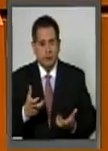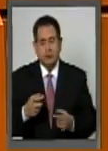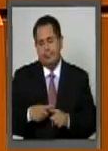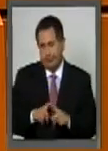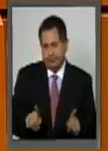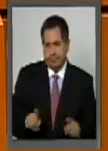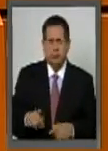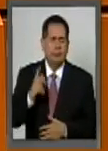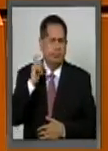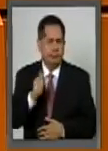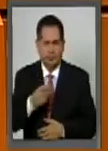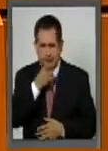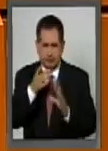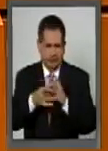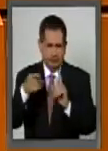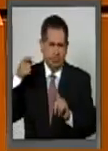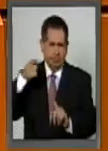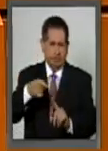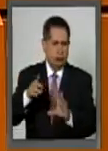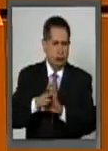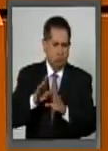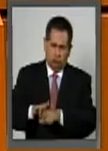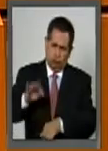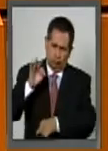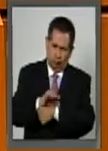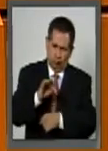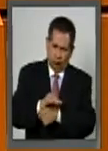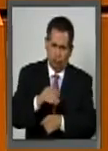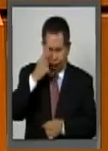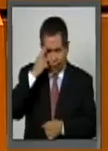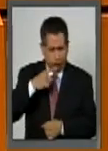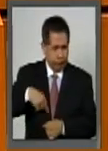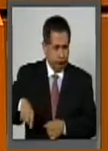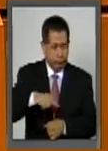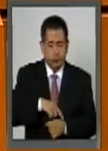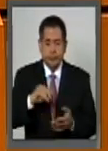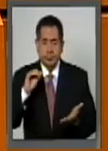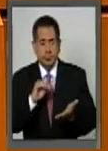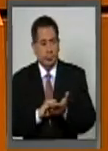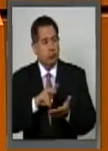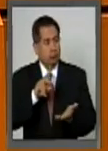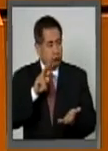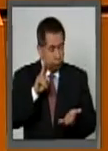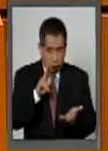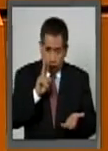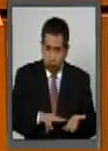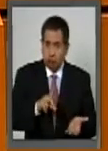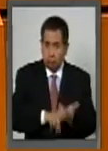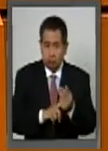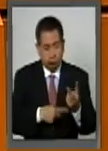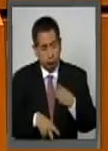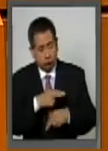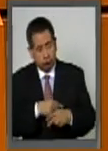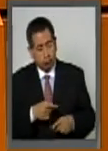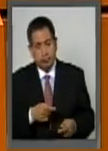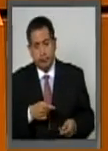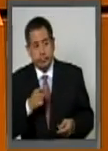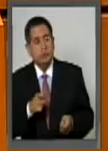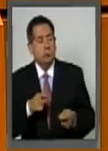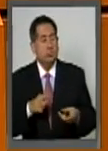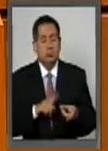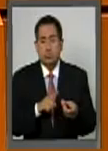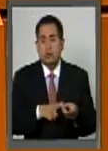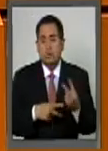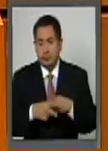geográfica, y se señala que la protección legal para la denominación de origen e indicación geográfica